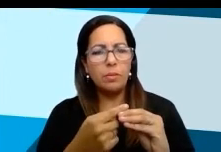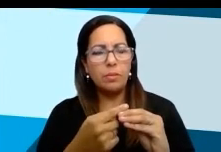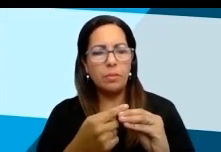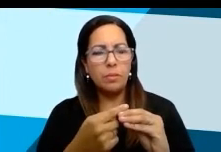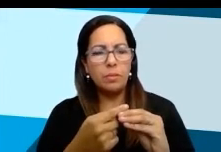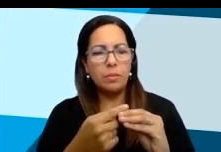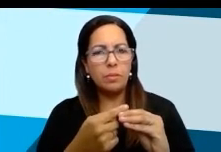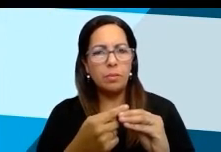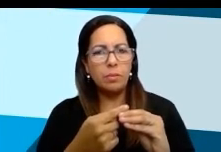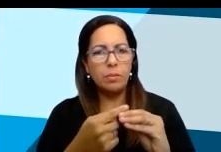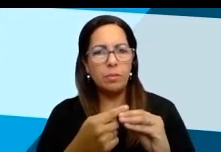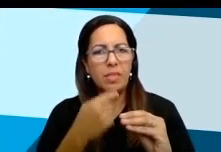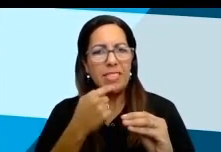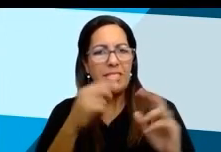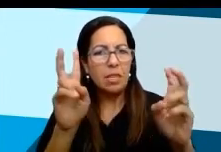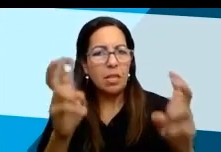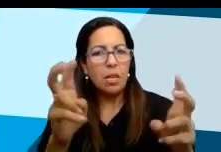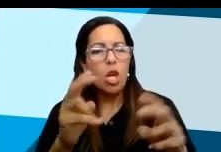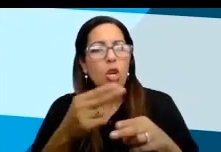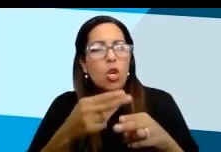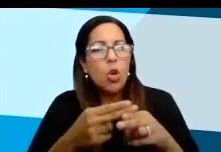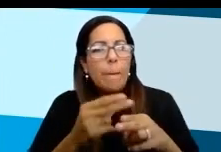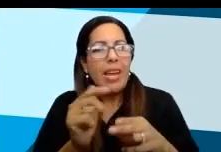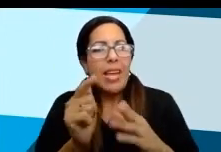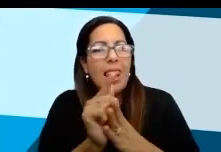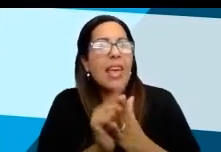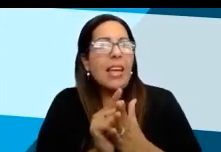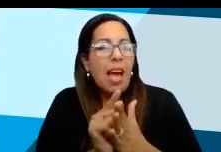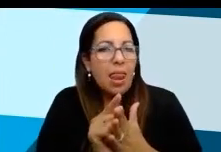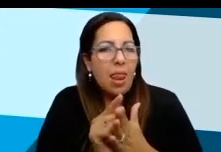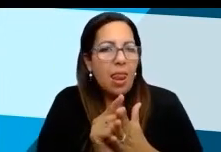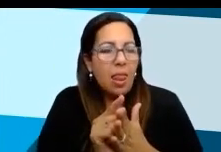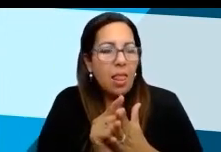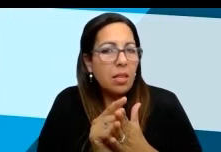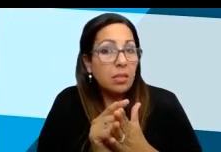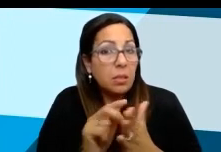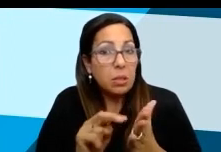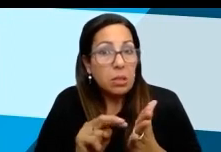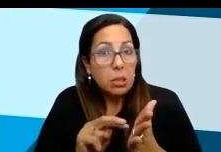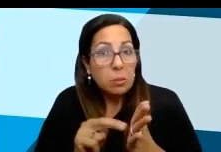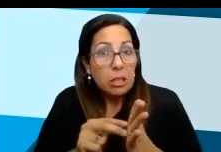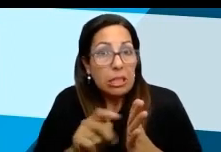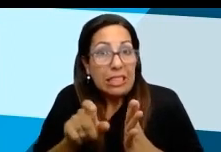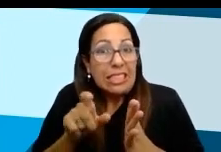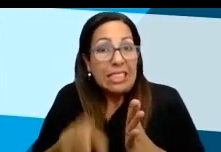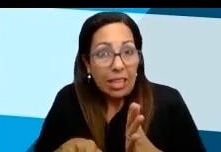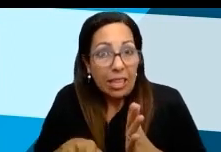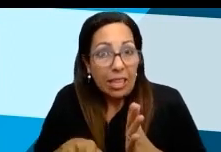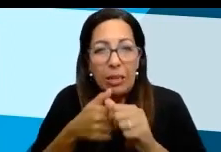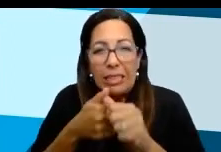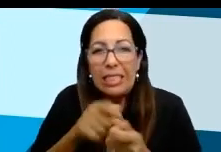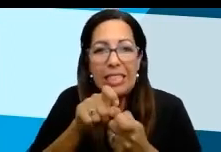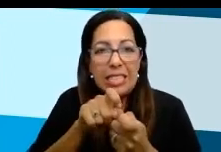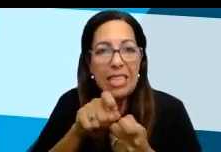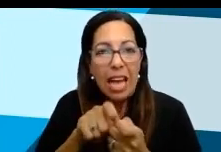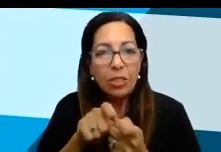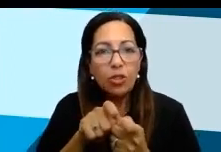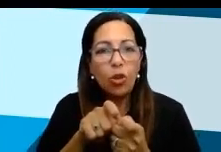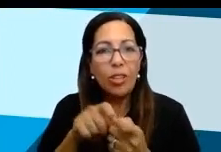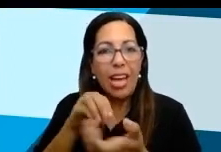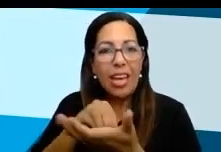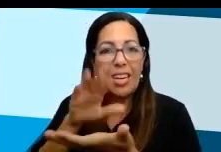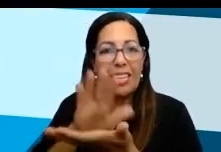al campo de nombre legal de negocio. ¿Es obligatorio tener que poner el nombre exacto según está registrada